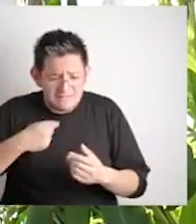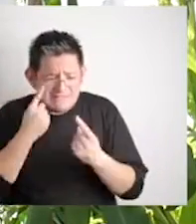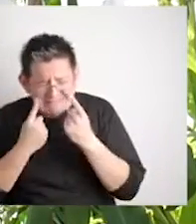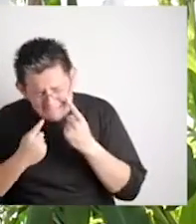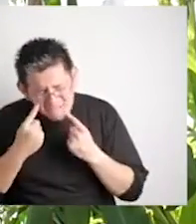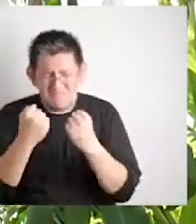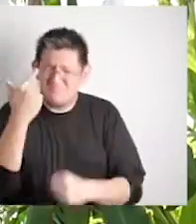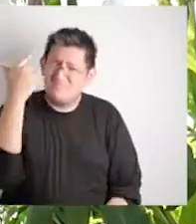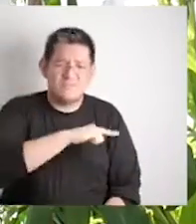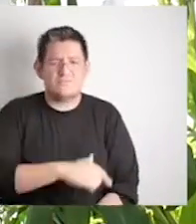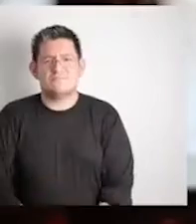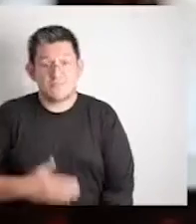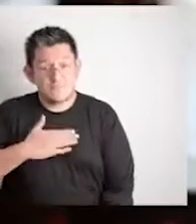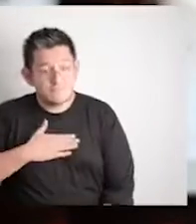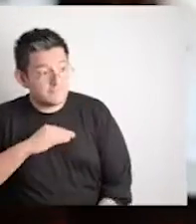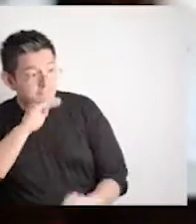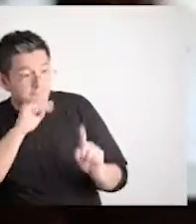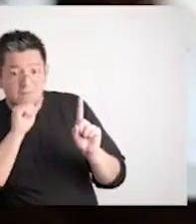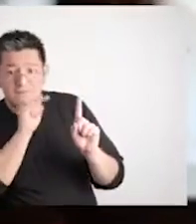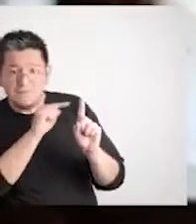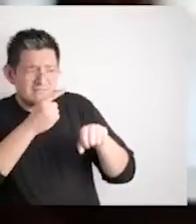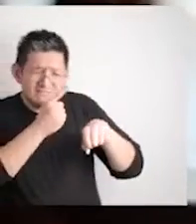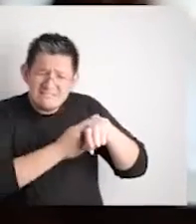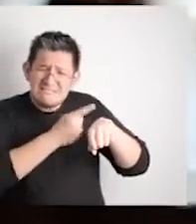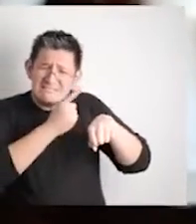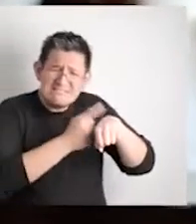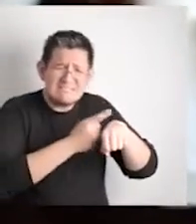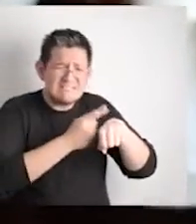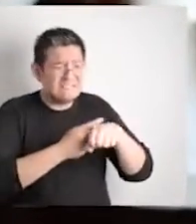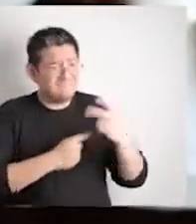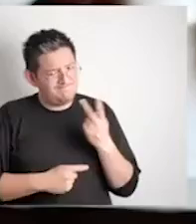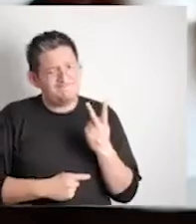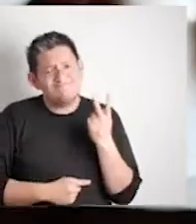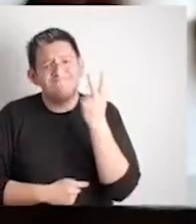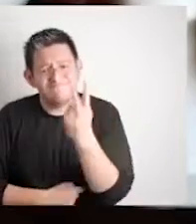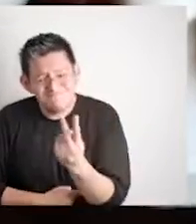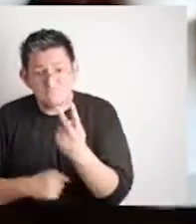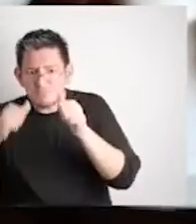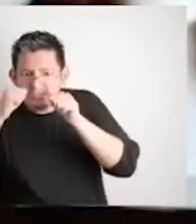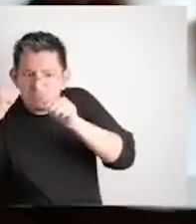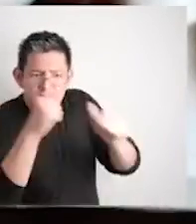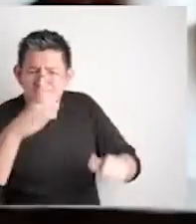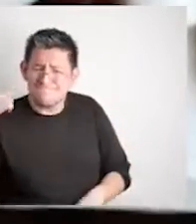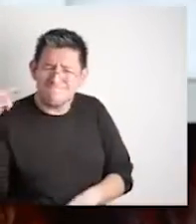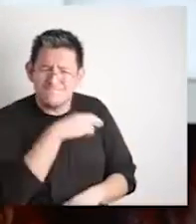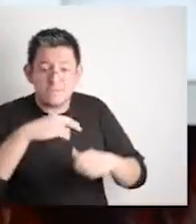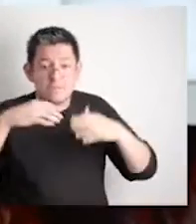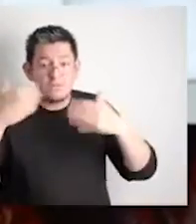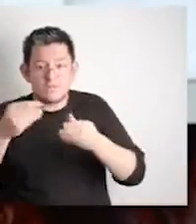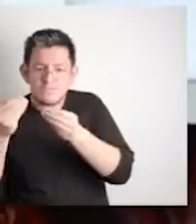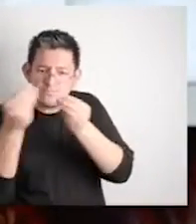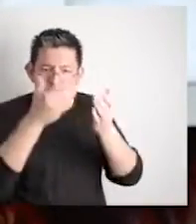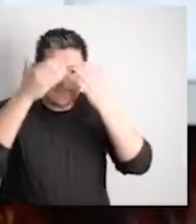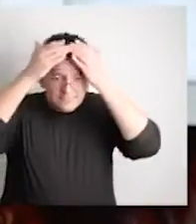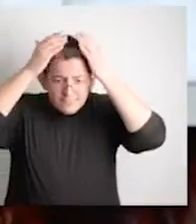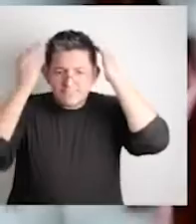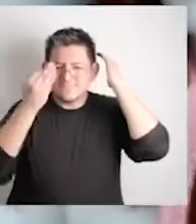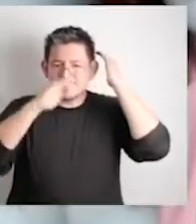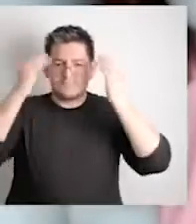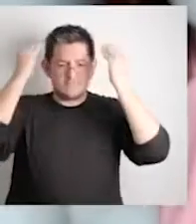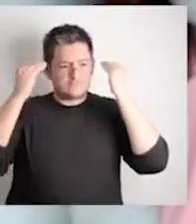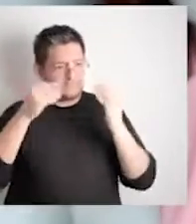y yo lloré bien feo. Mi mamá, acá un ecuta, me te puedo futurir, ya poca me estás, uva, ya poca